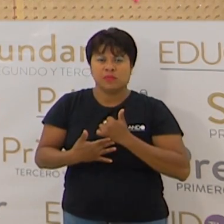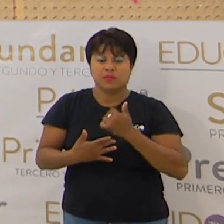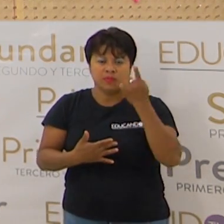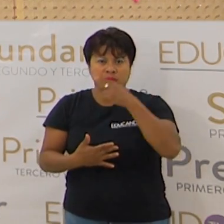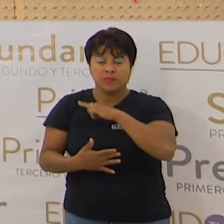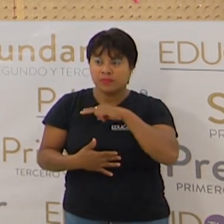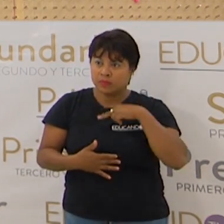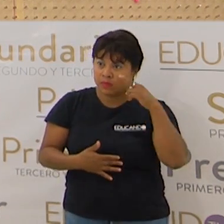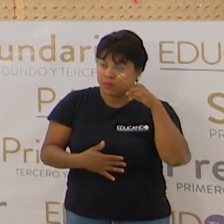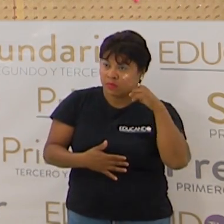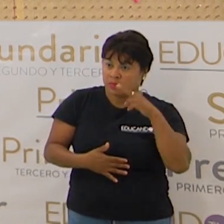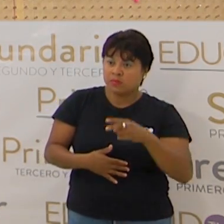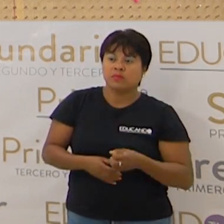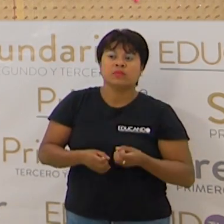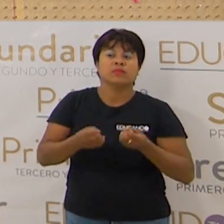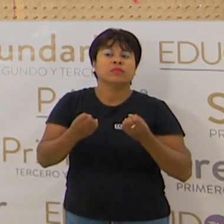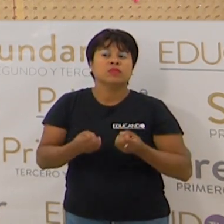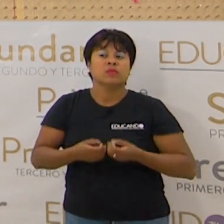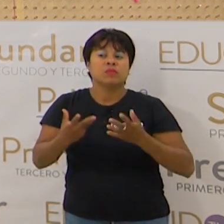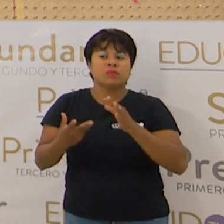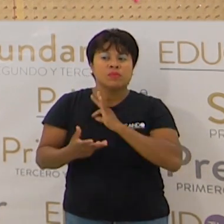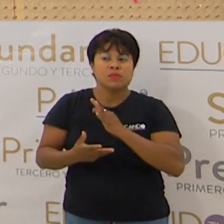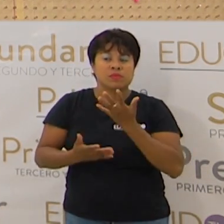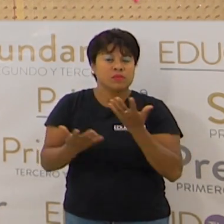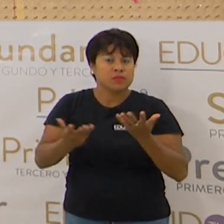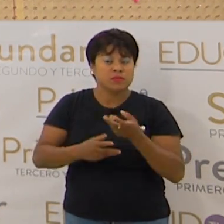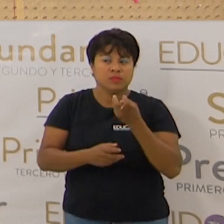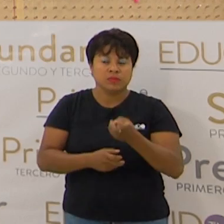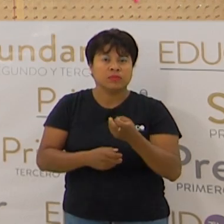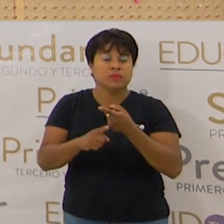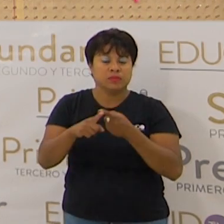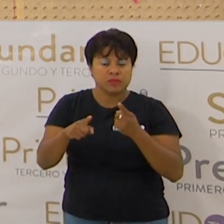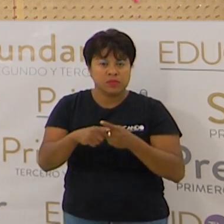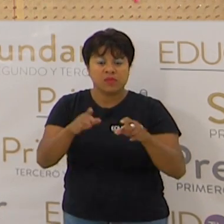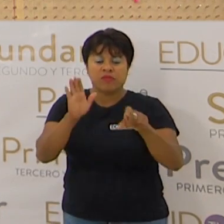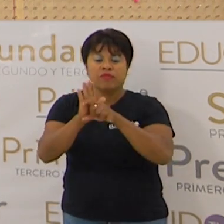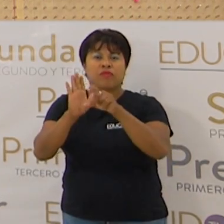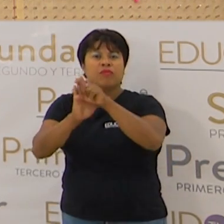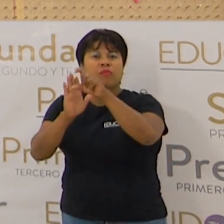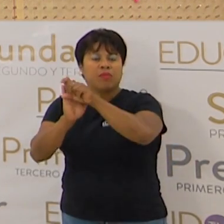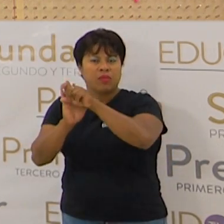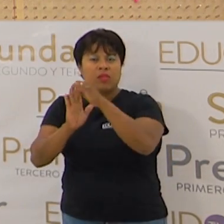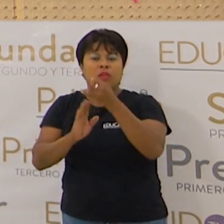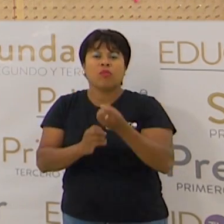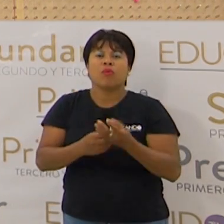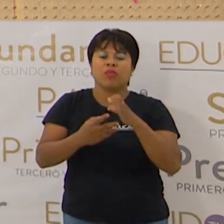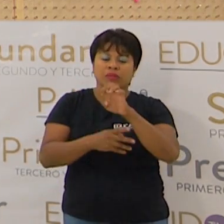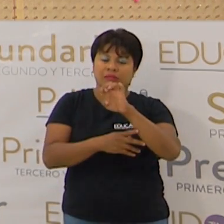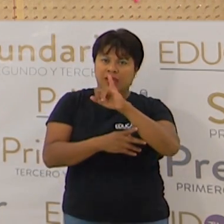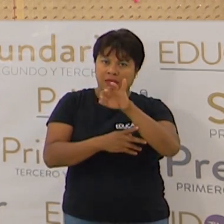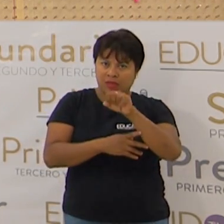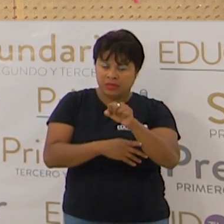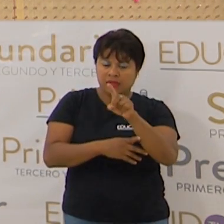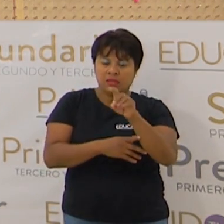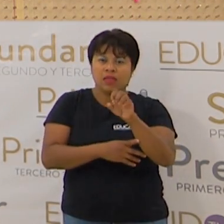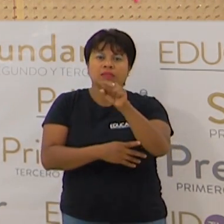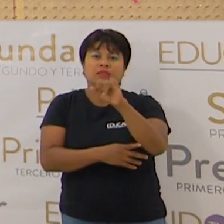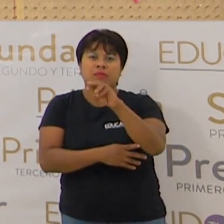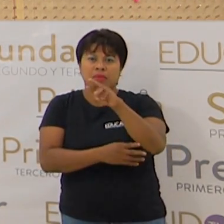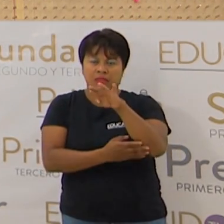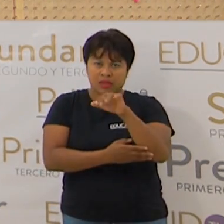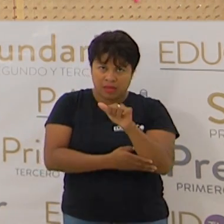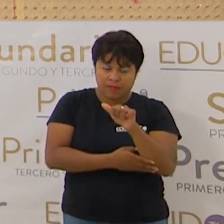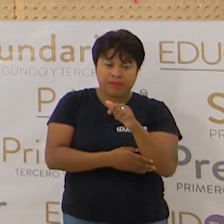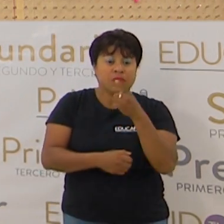a darnos cuenta de cuántas diagonales tienen las figuras y cuántos ejes de simetría.